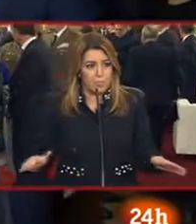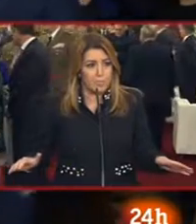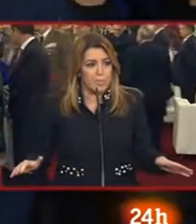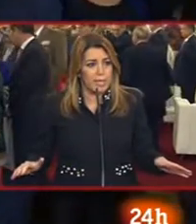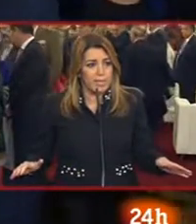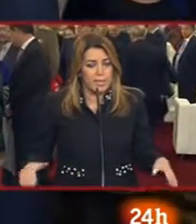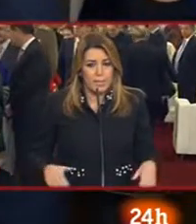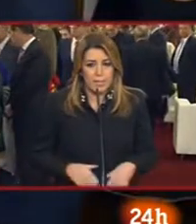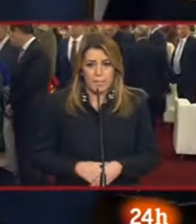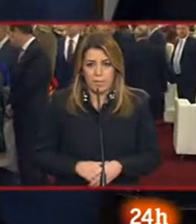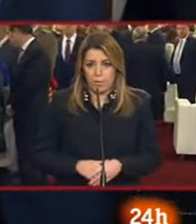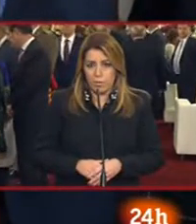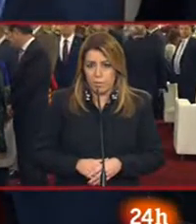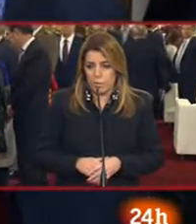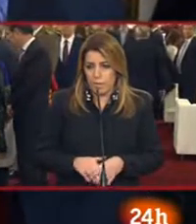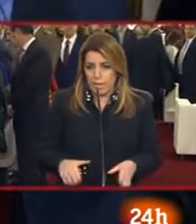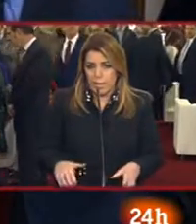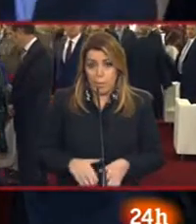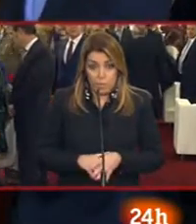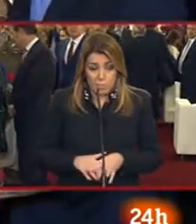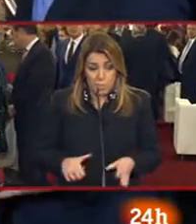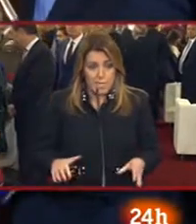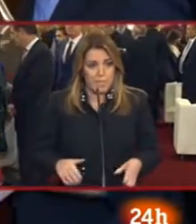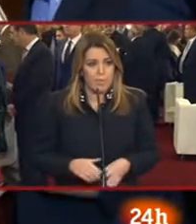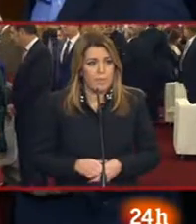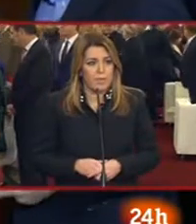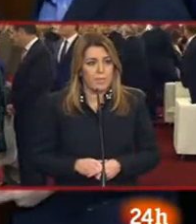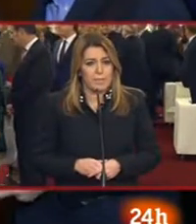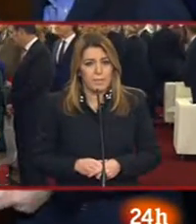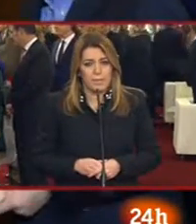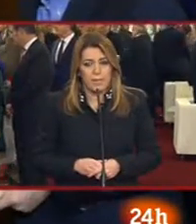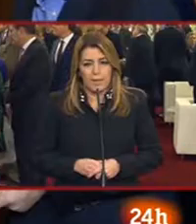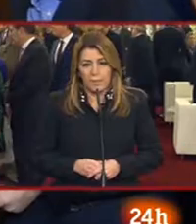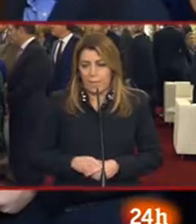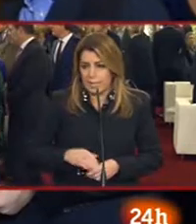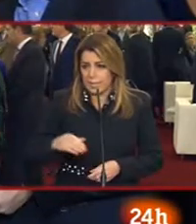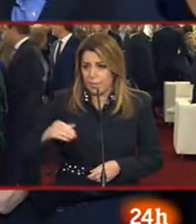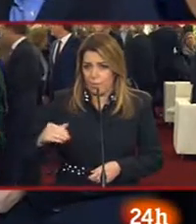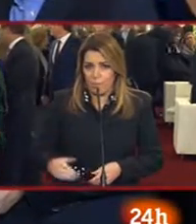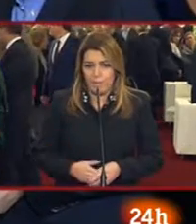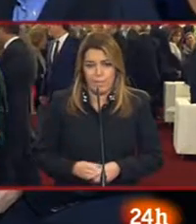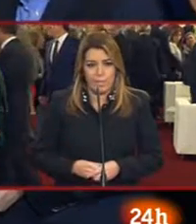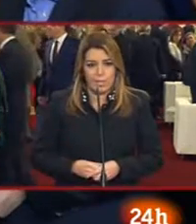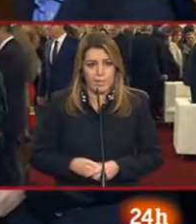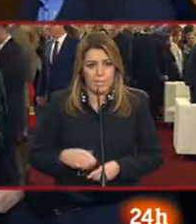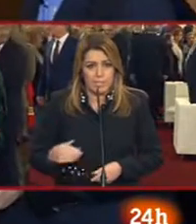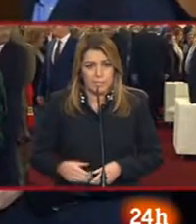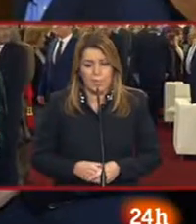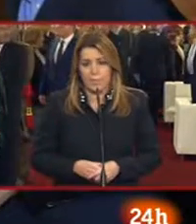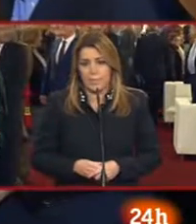aprender muchísimo de él en los últimos años y en los últimos meses especialmente. Compartí